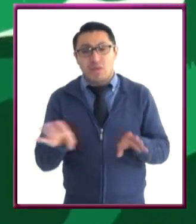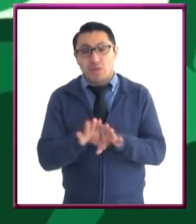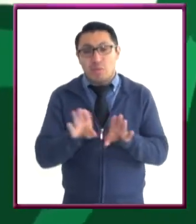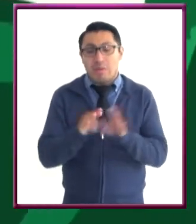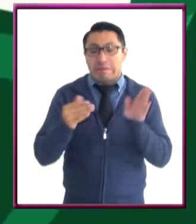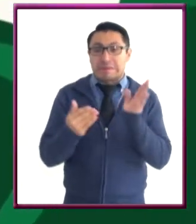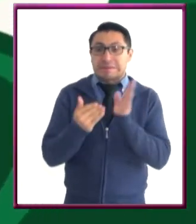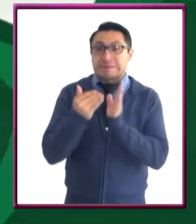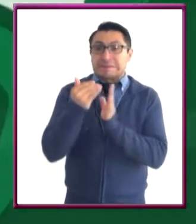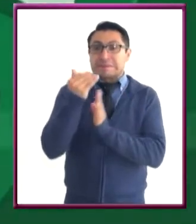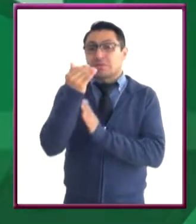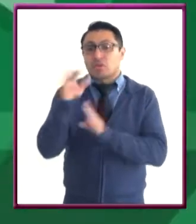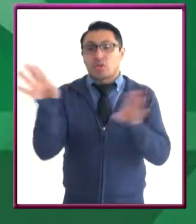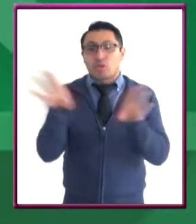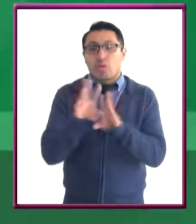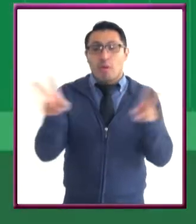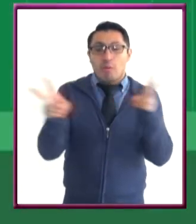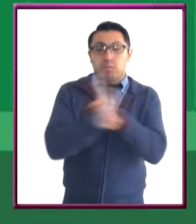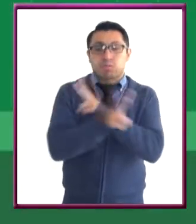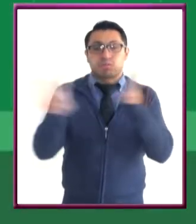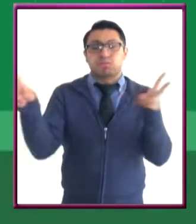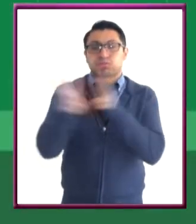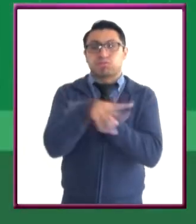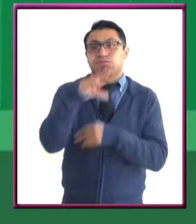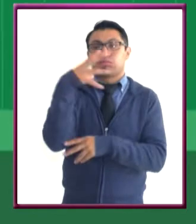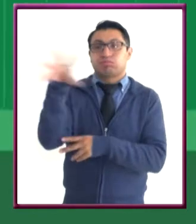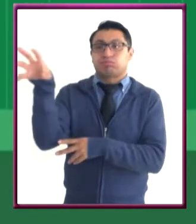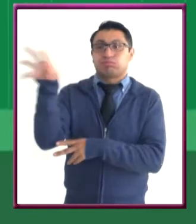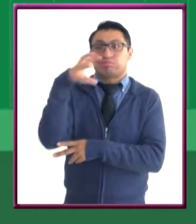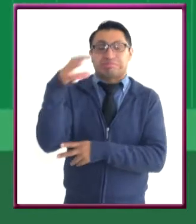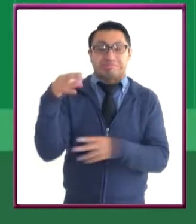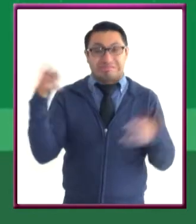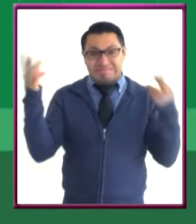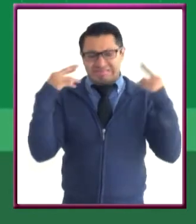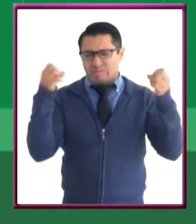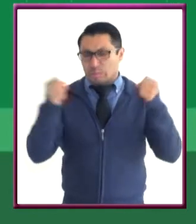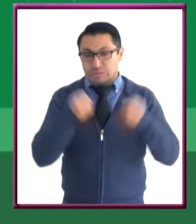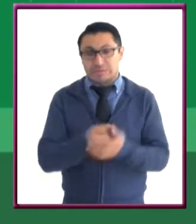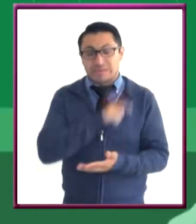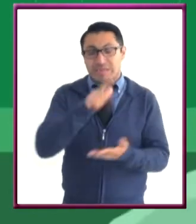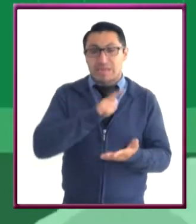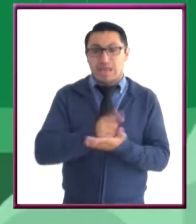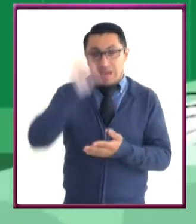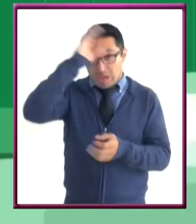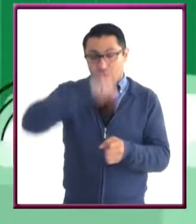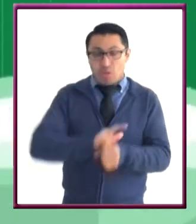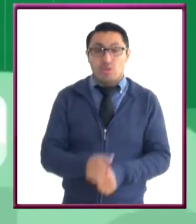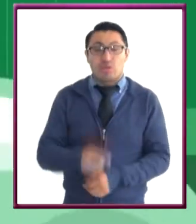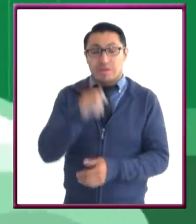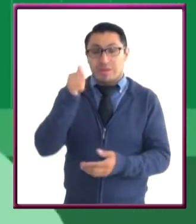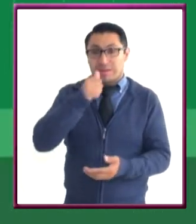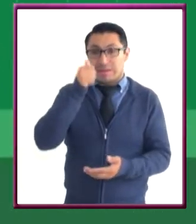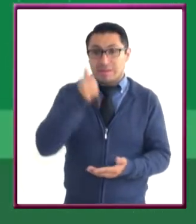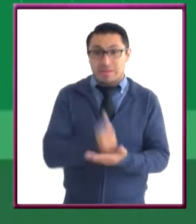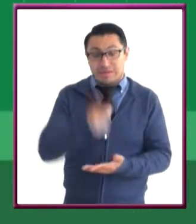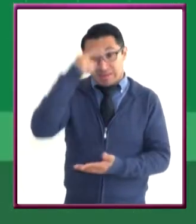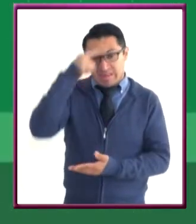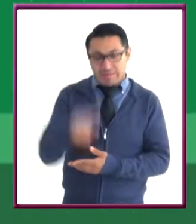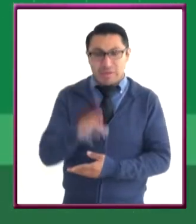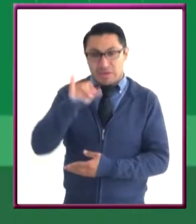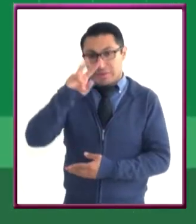es tan alto como el zumbido de un aire acondicionado. La Ley de Cultura Cívica de la Ciudad de México dice